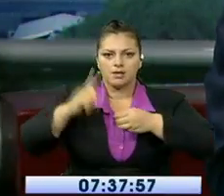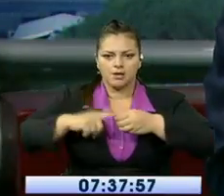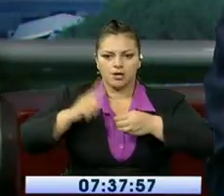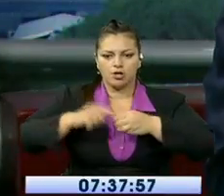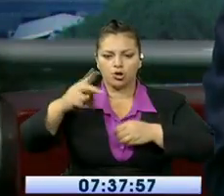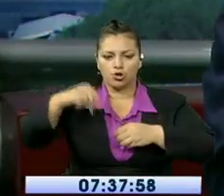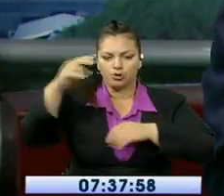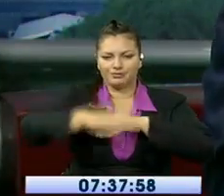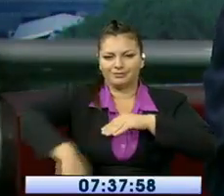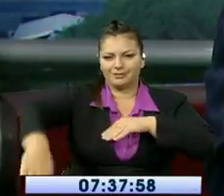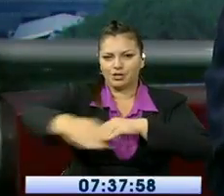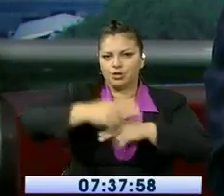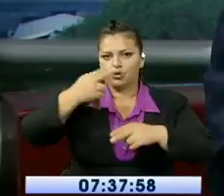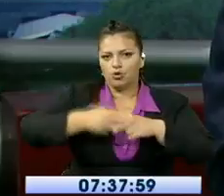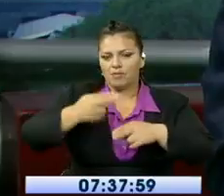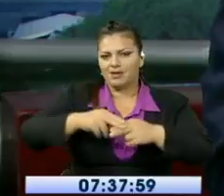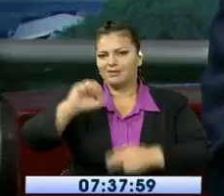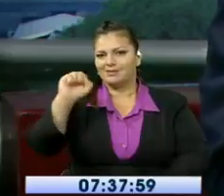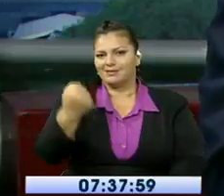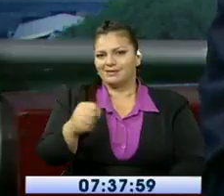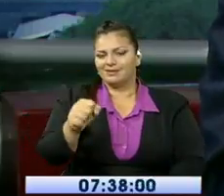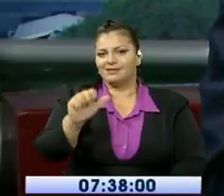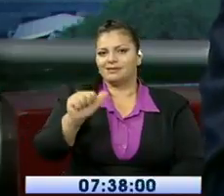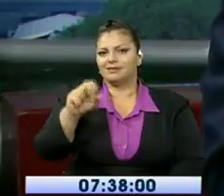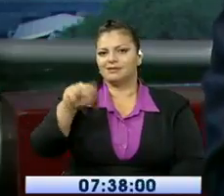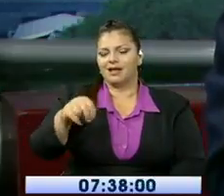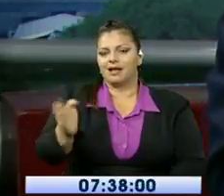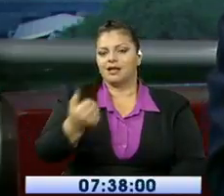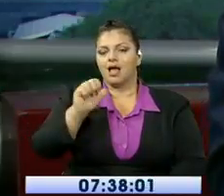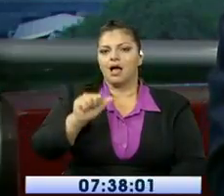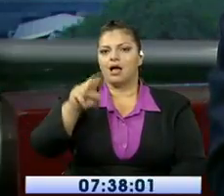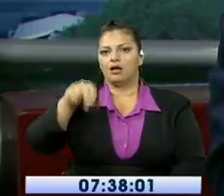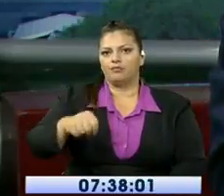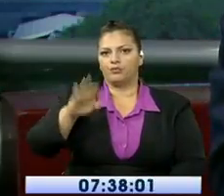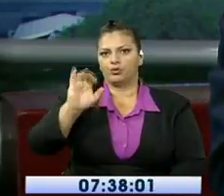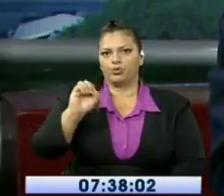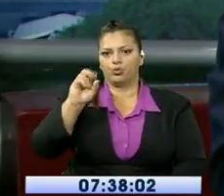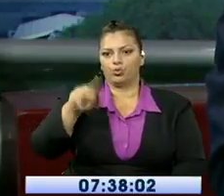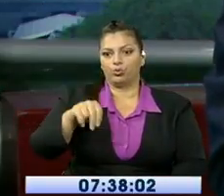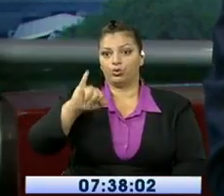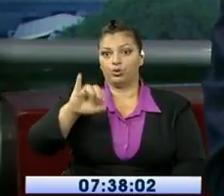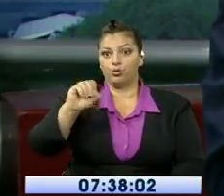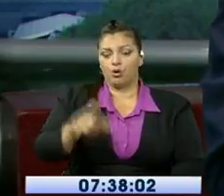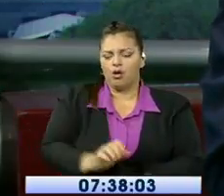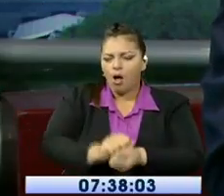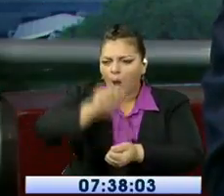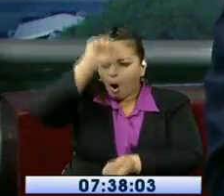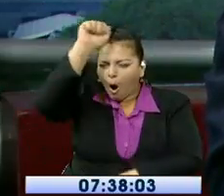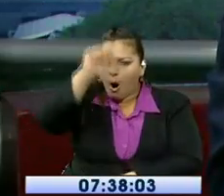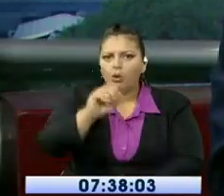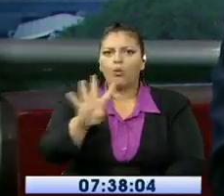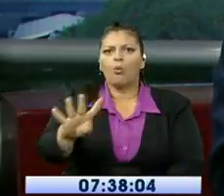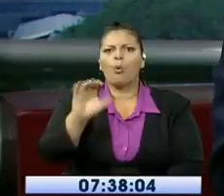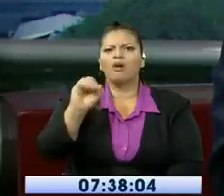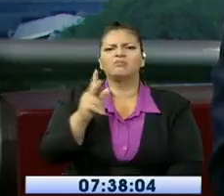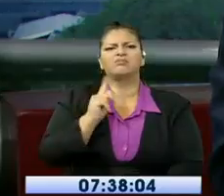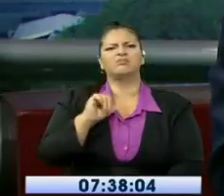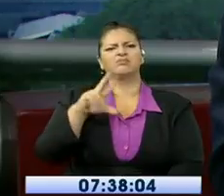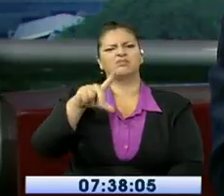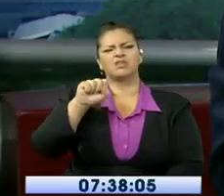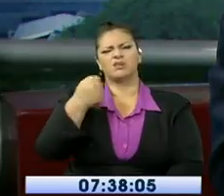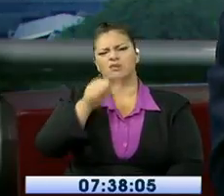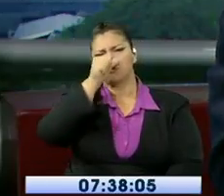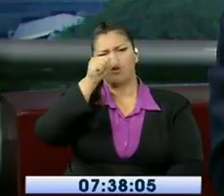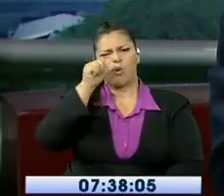Quito. Dos extranjeros fueron detenidos. Aparentemente esta gente se dedicaba a abastecer el mercado de la